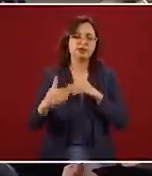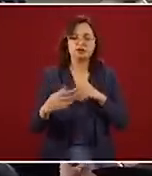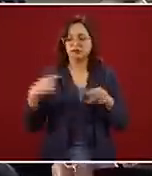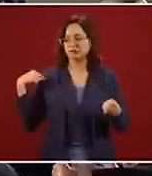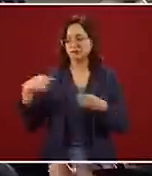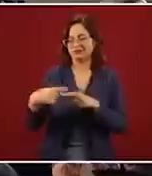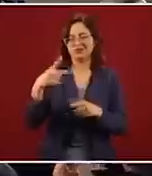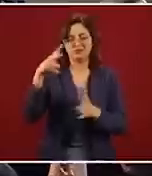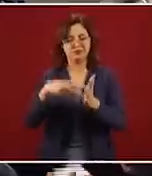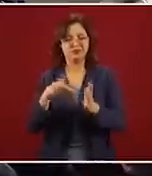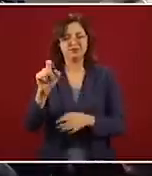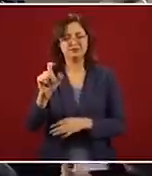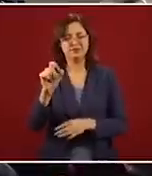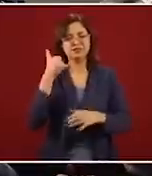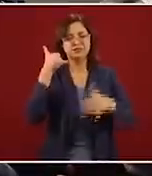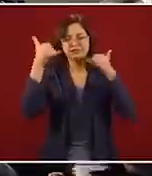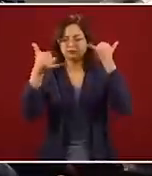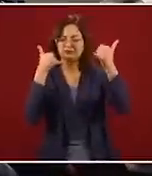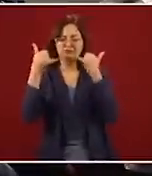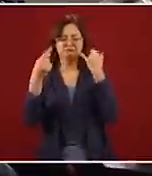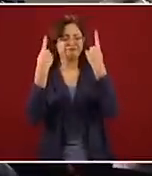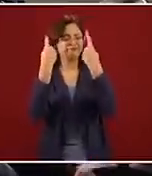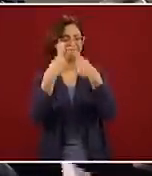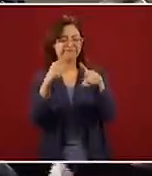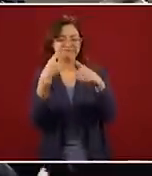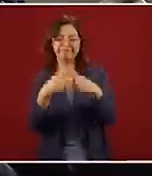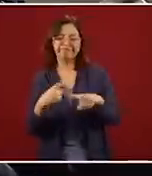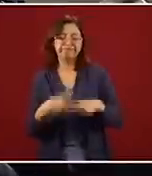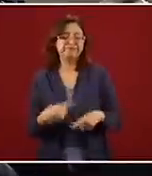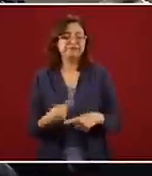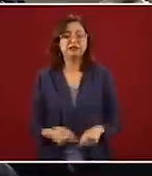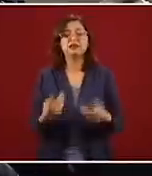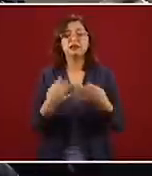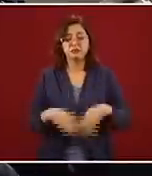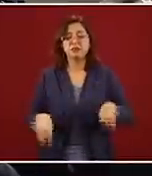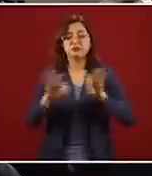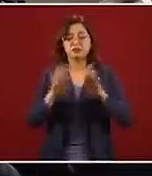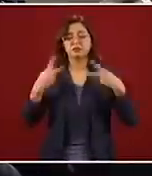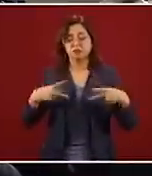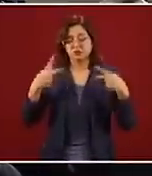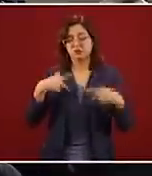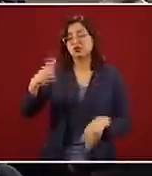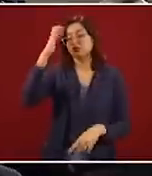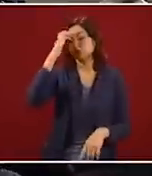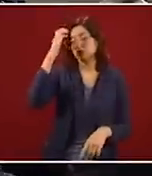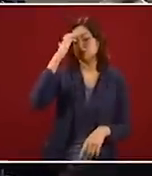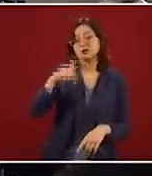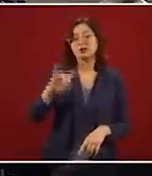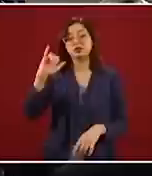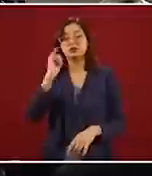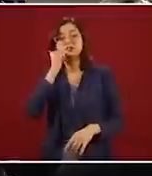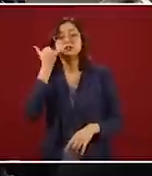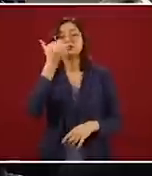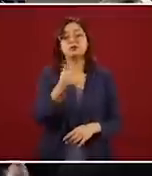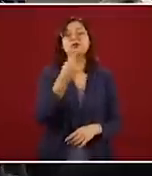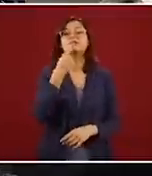del año. Las llamadas son muy diversas y es importante también que la población lo sepa. Aquí estamos hablando de un número para hacer